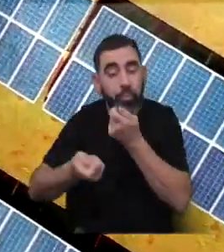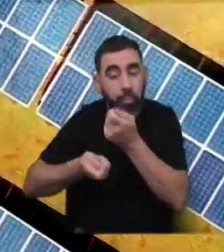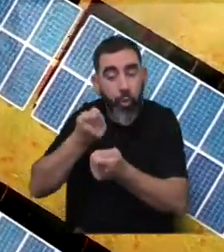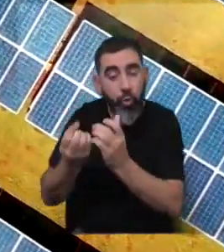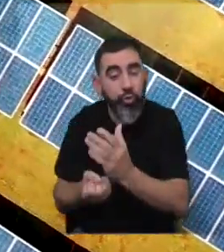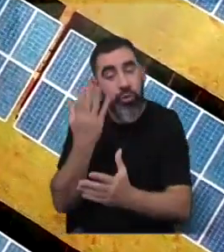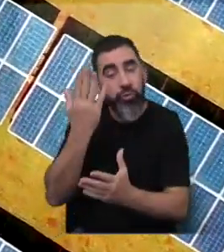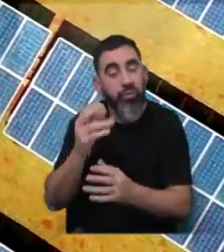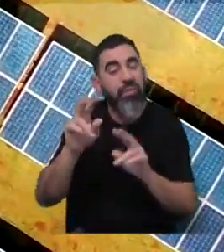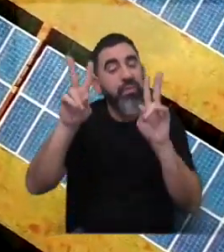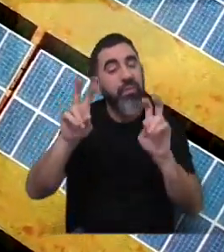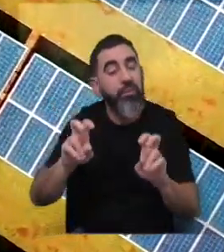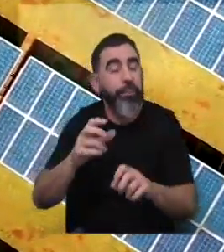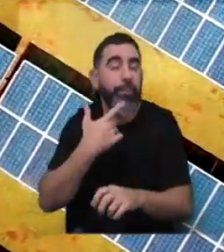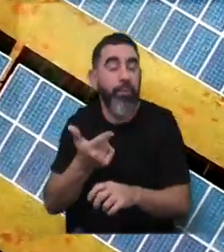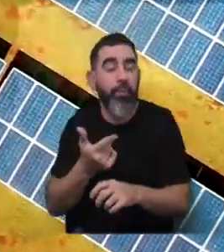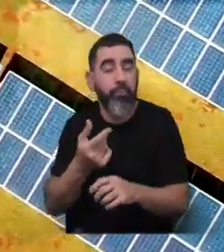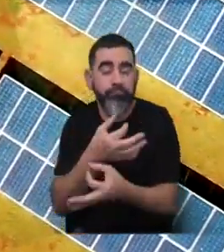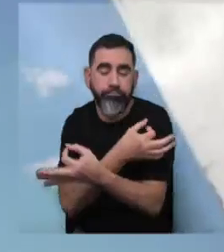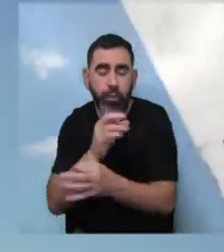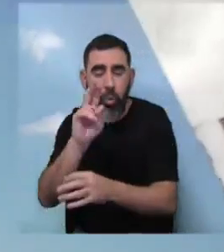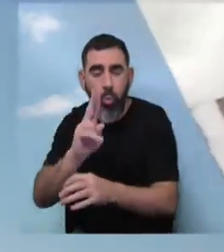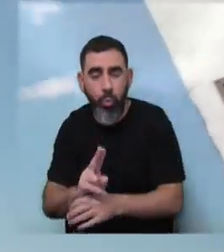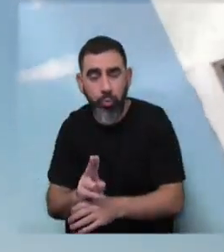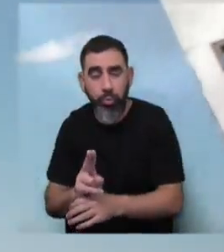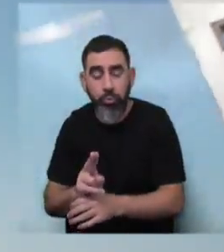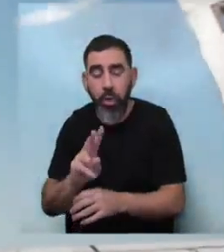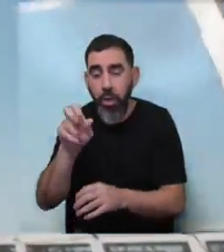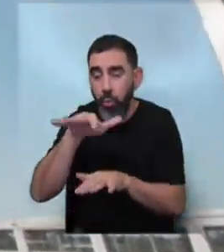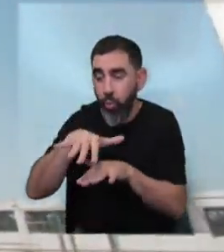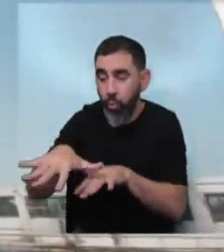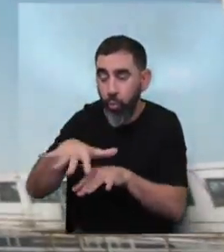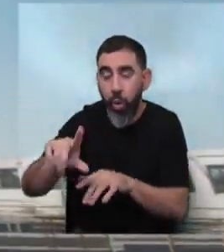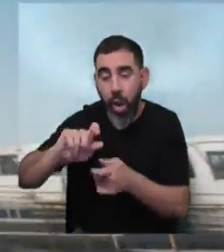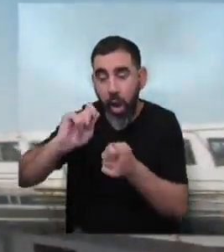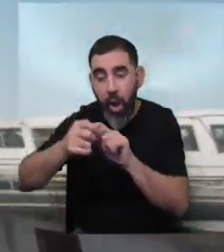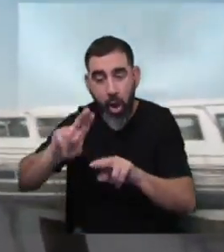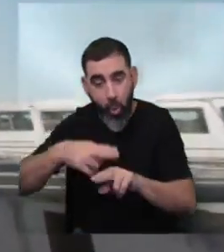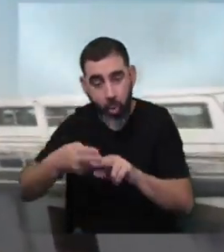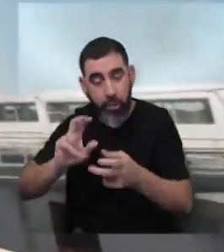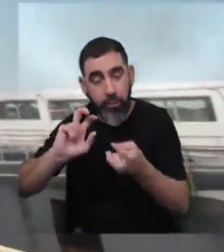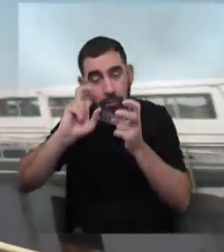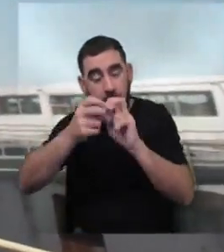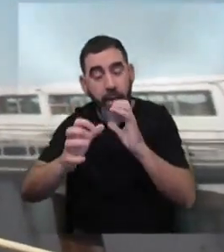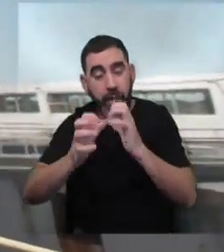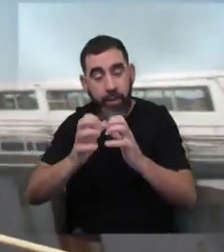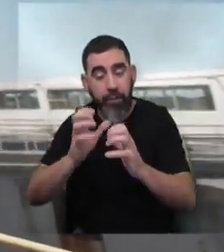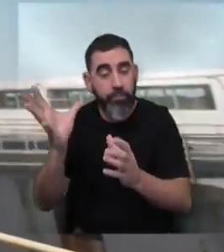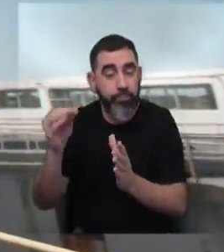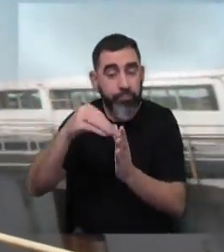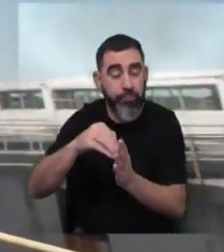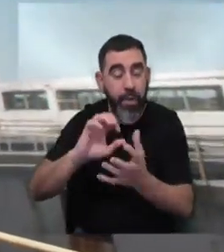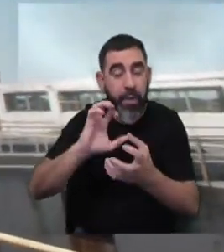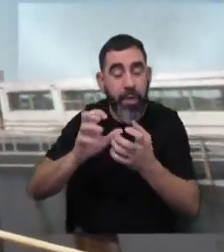ver con temáticas tales como uso eficiente, tratamiento de efluentes y reuso de aguas, reconversión energética, incorporación de